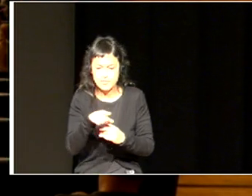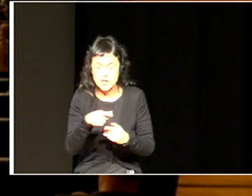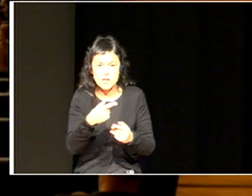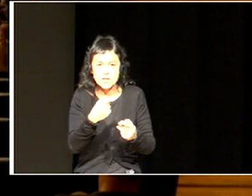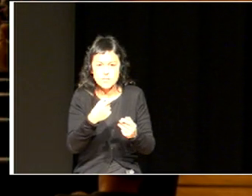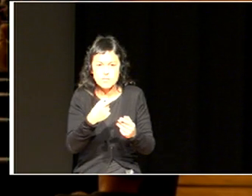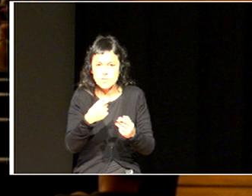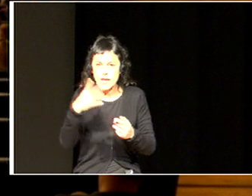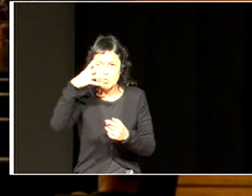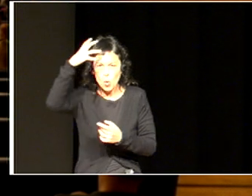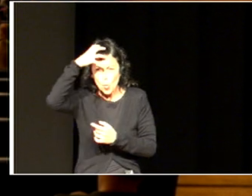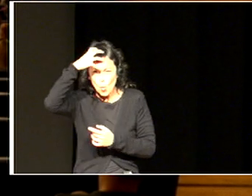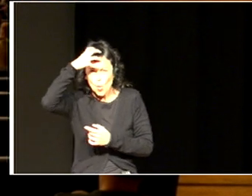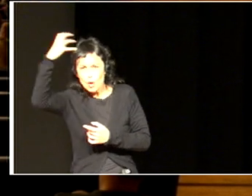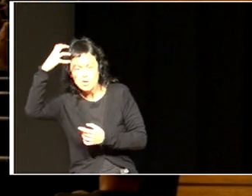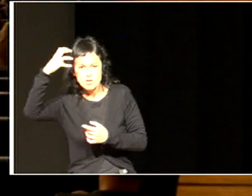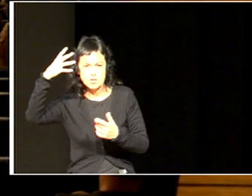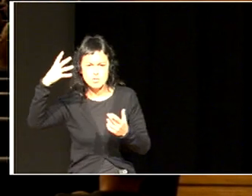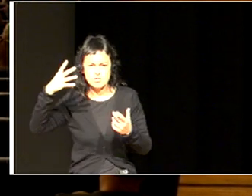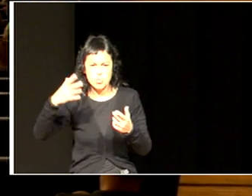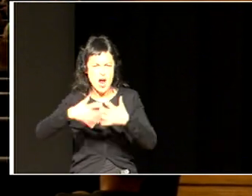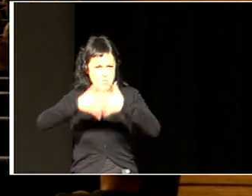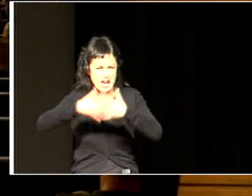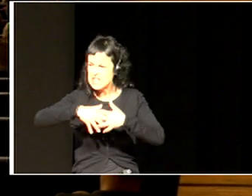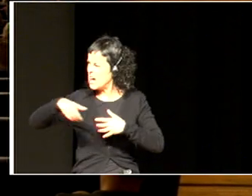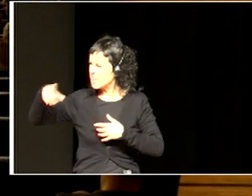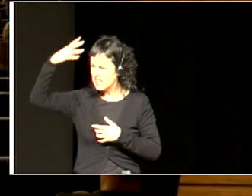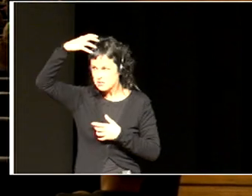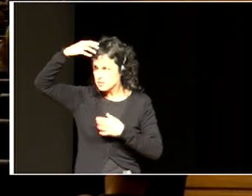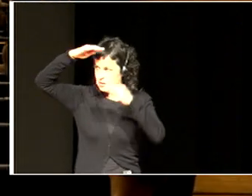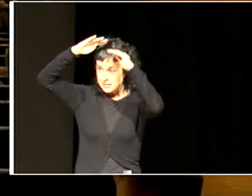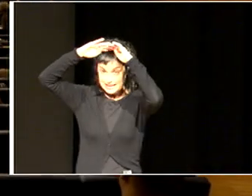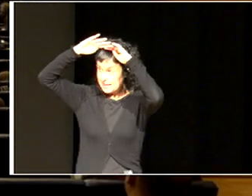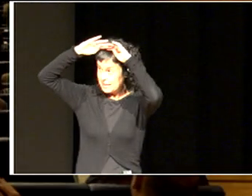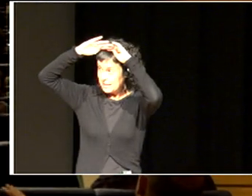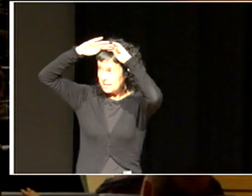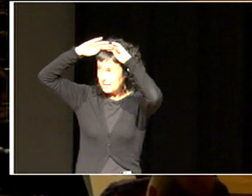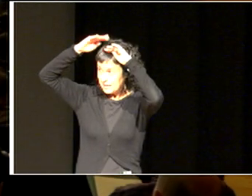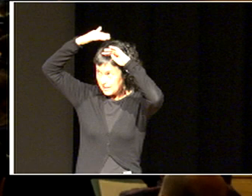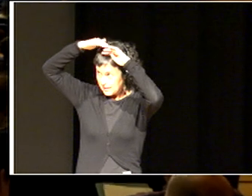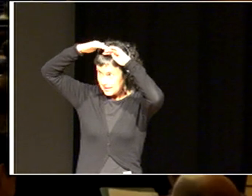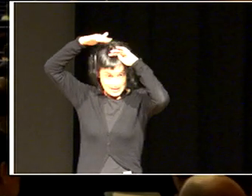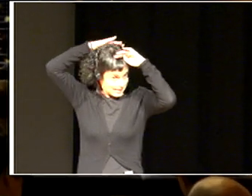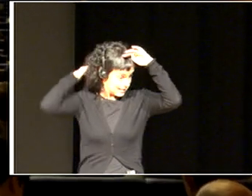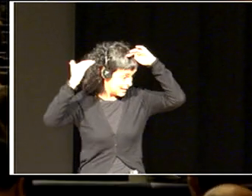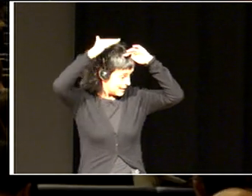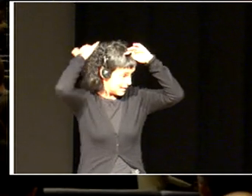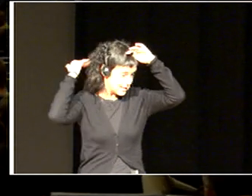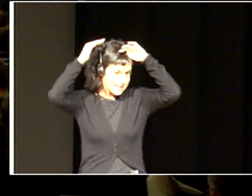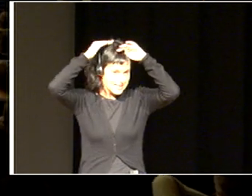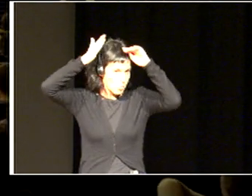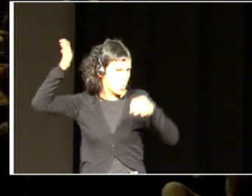mitad de la cabeza no el pelo si no de esta parte así se te quita este huevo de